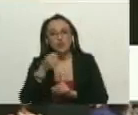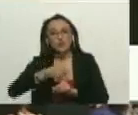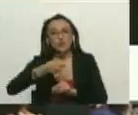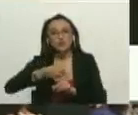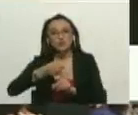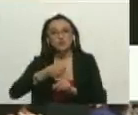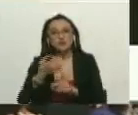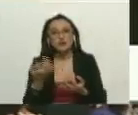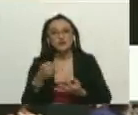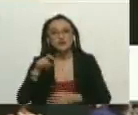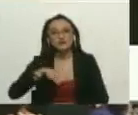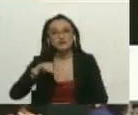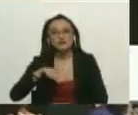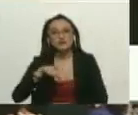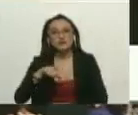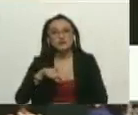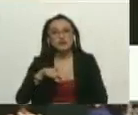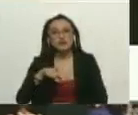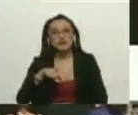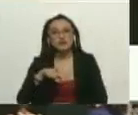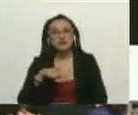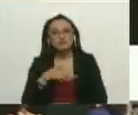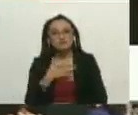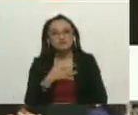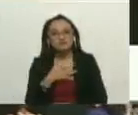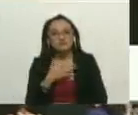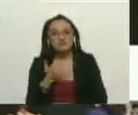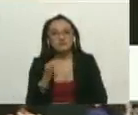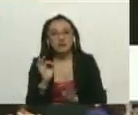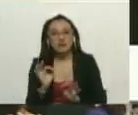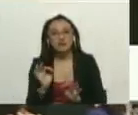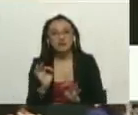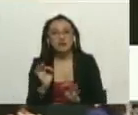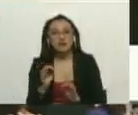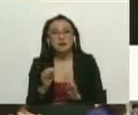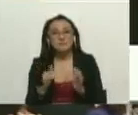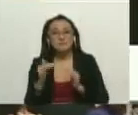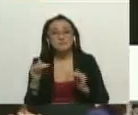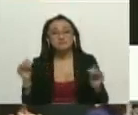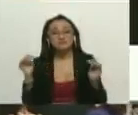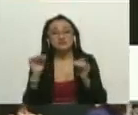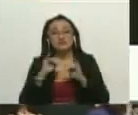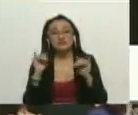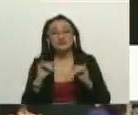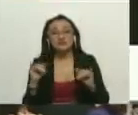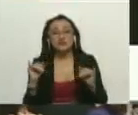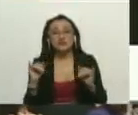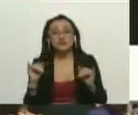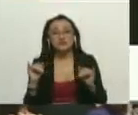y necesidades más sentidas para alcanzar la mayor suma de felicidad posible.